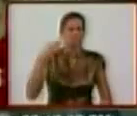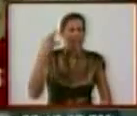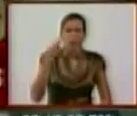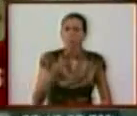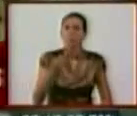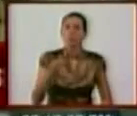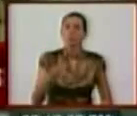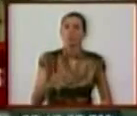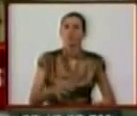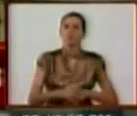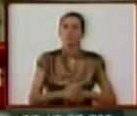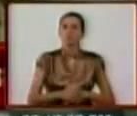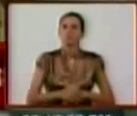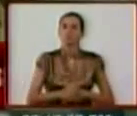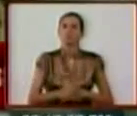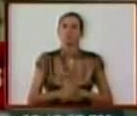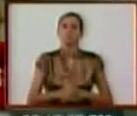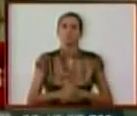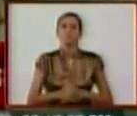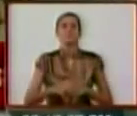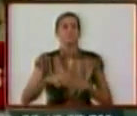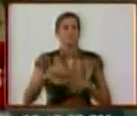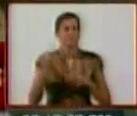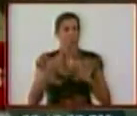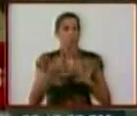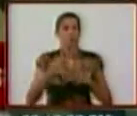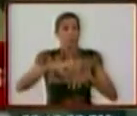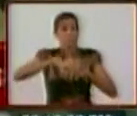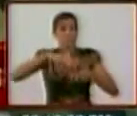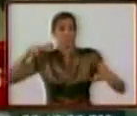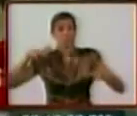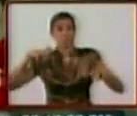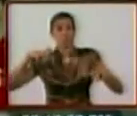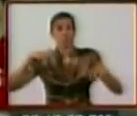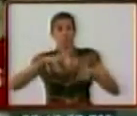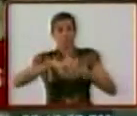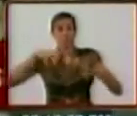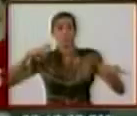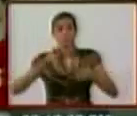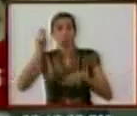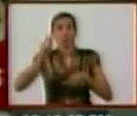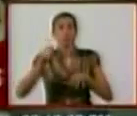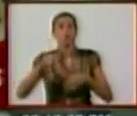estamos seguros de conquistar la mayoría que requiere